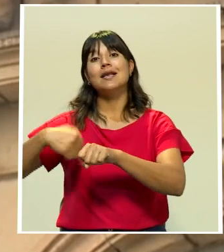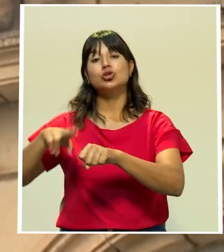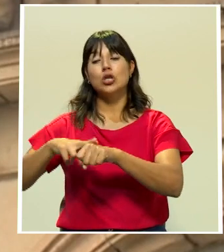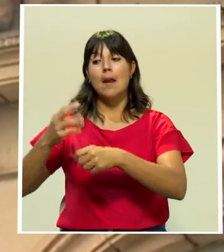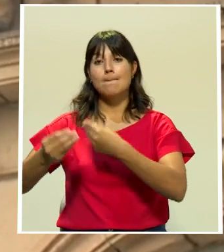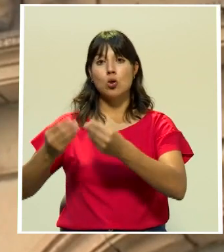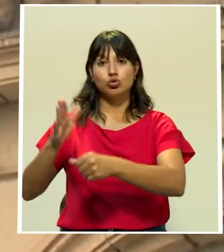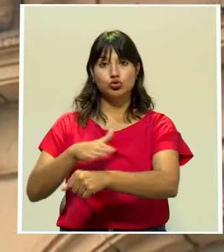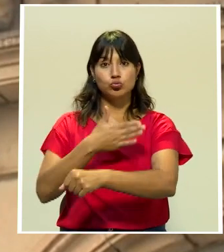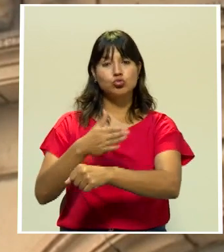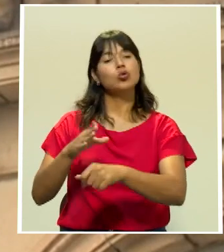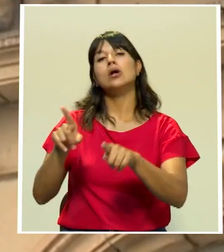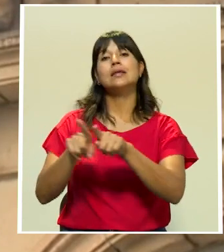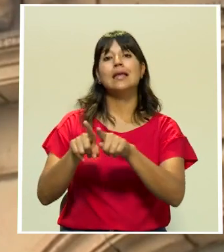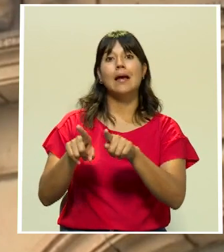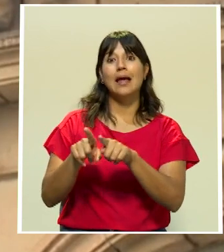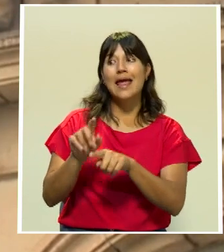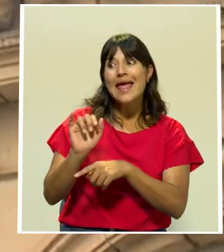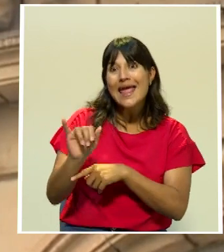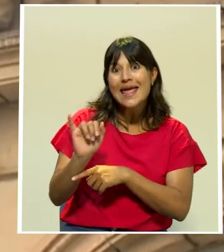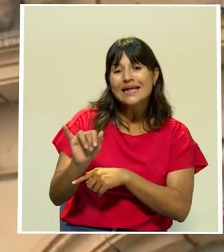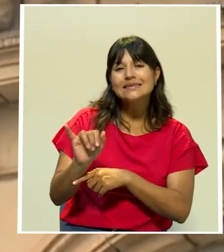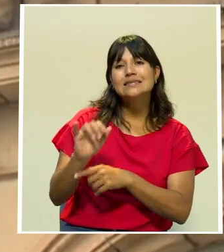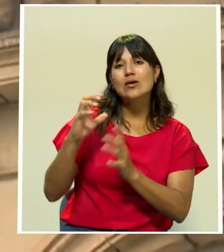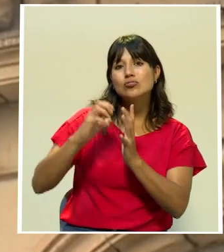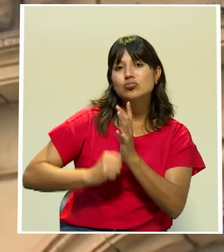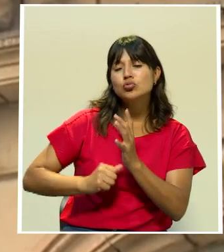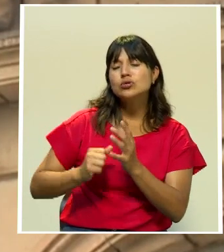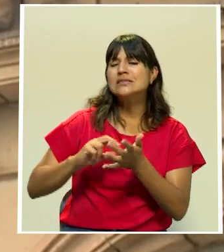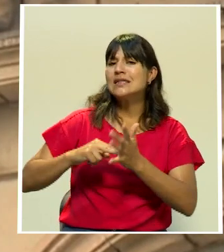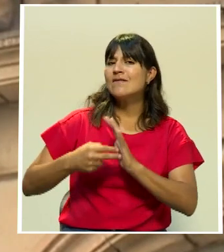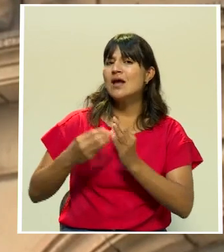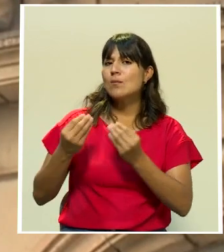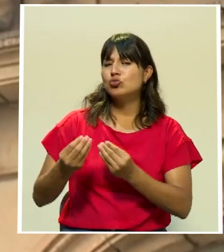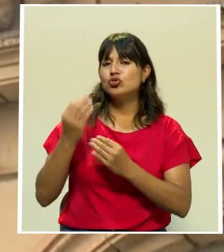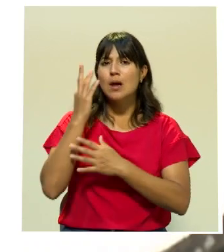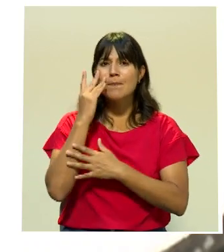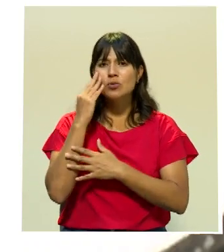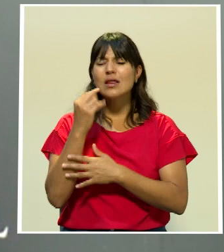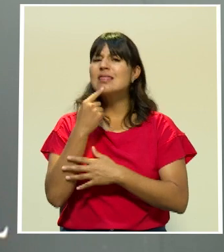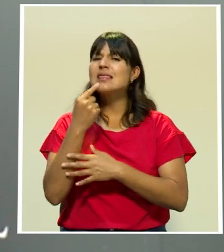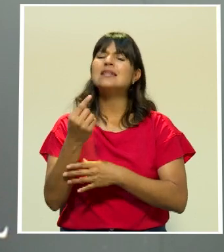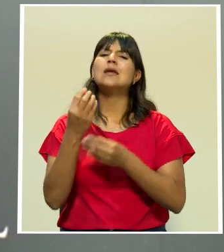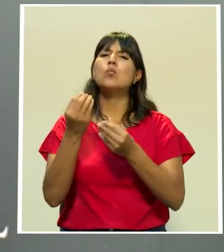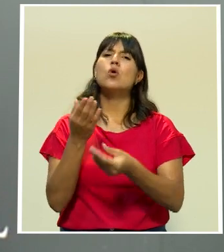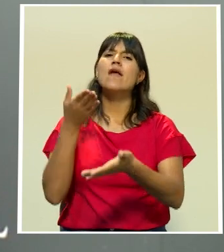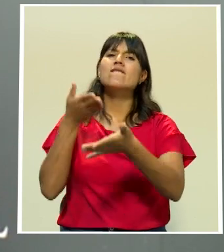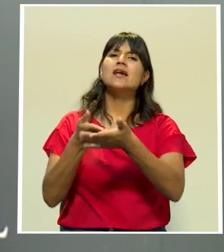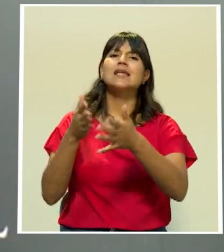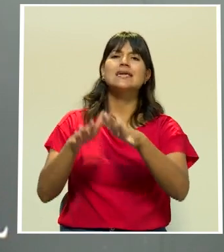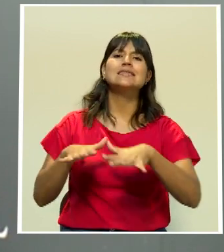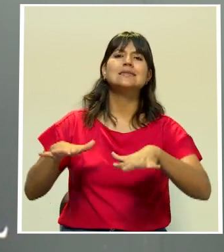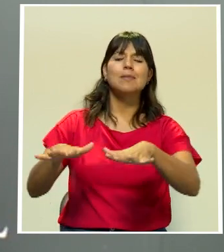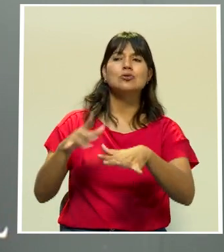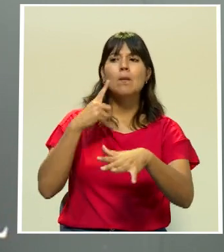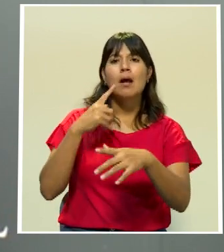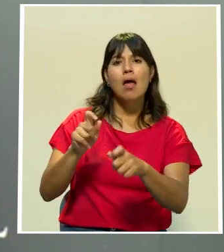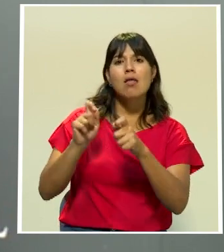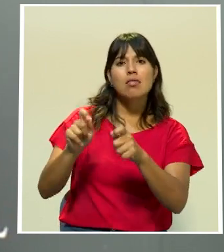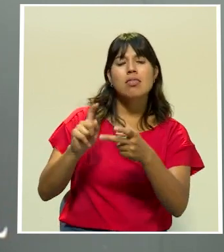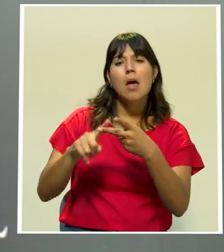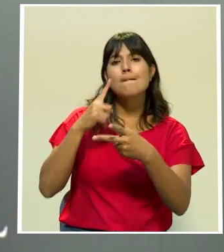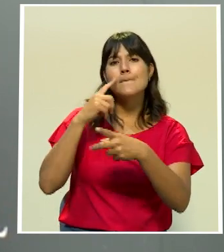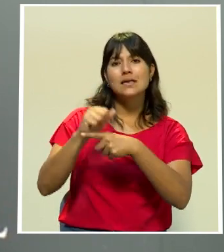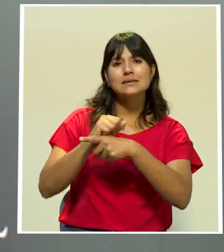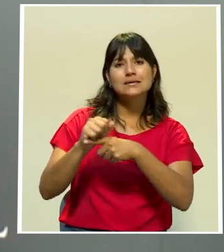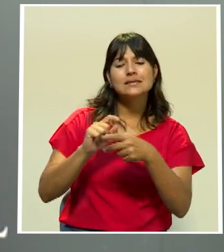El recorte millonario ha llenado de gran preocupación al gremio artístico, que señalan afectación de espacios para impartir clases, para ensayos